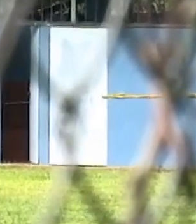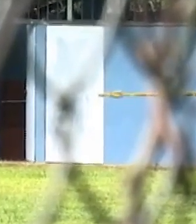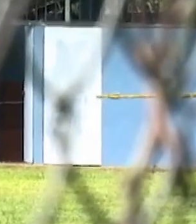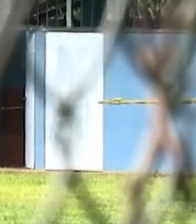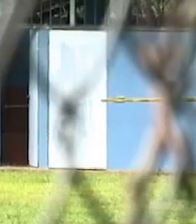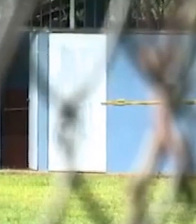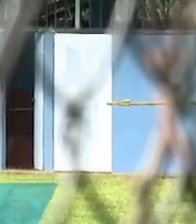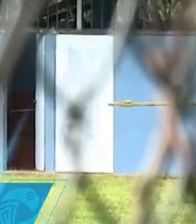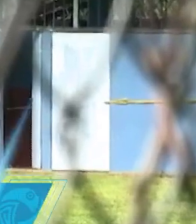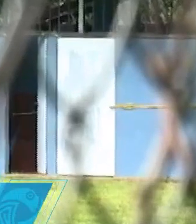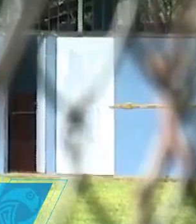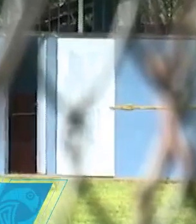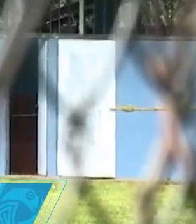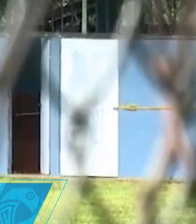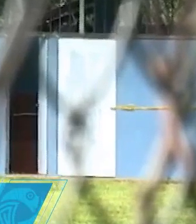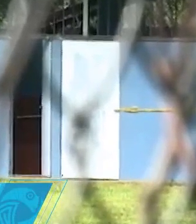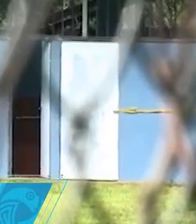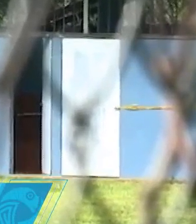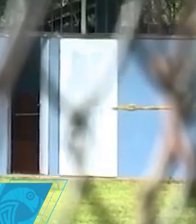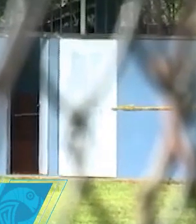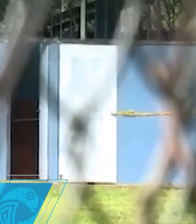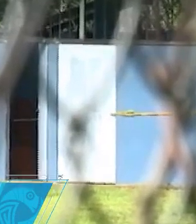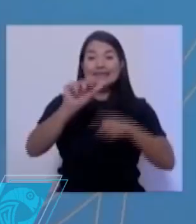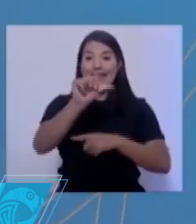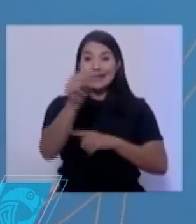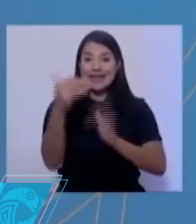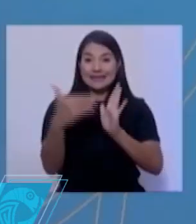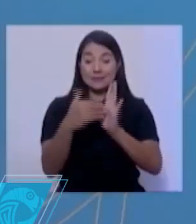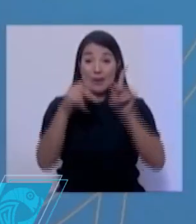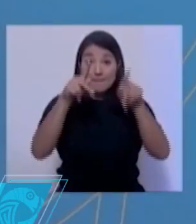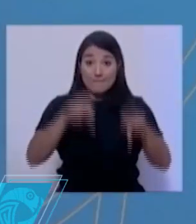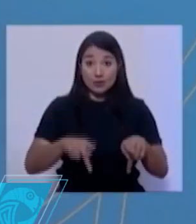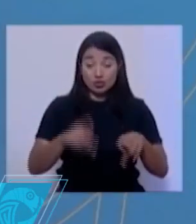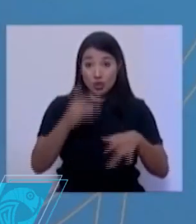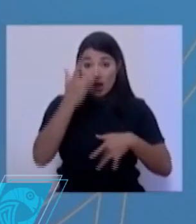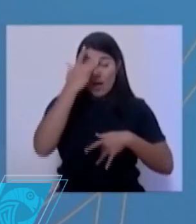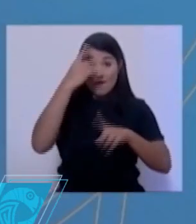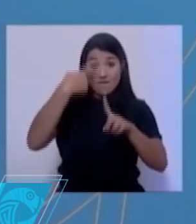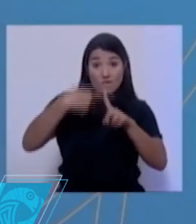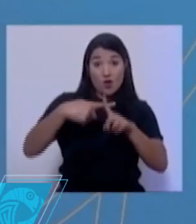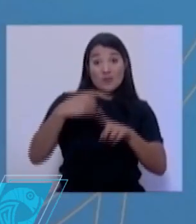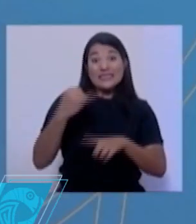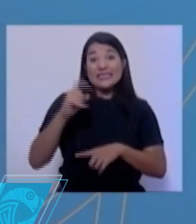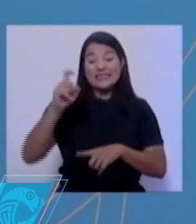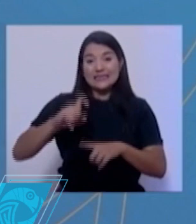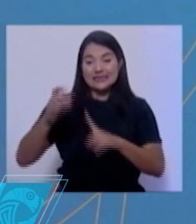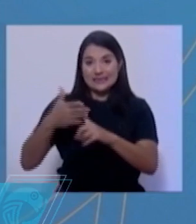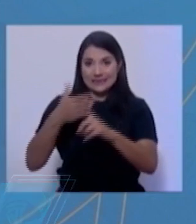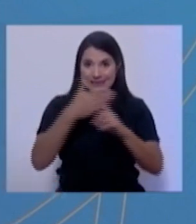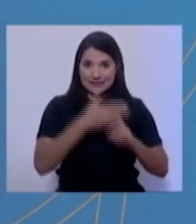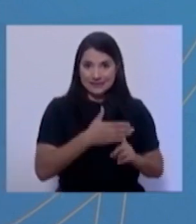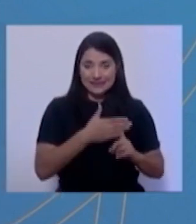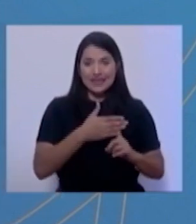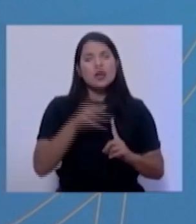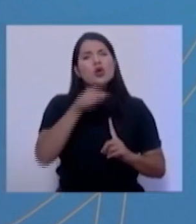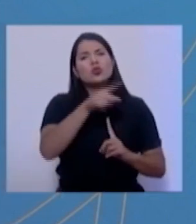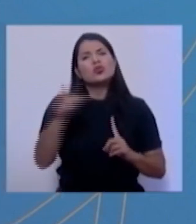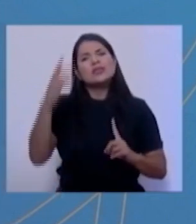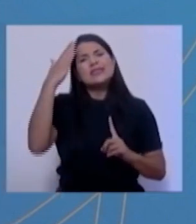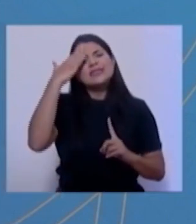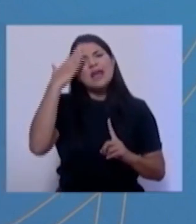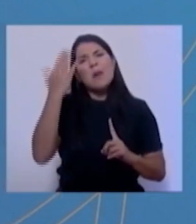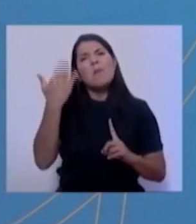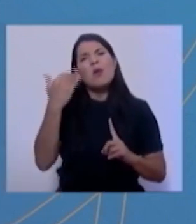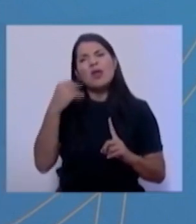albergues se encuentran habilitados en Guanacaste, Punta Arenas y San José. Que requieran algún tipo de aislamiento, tenemos que tomar en consideración que este aislamiento